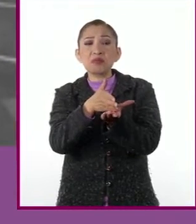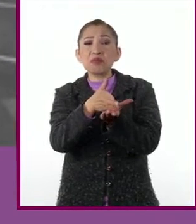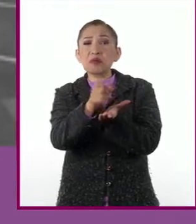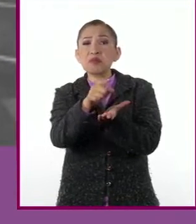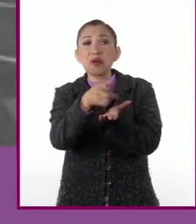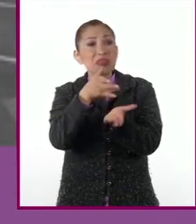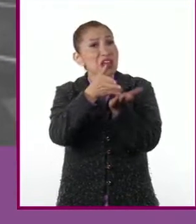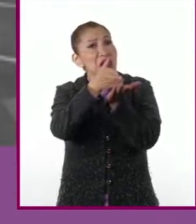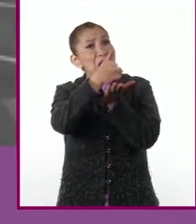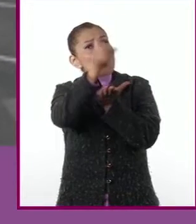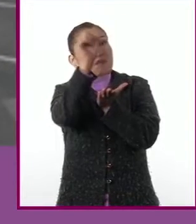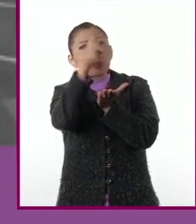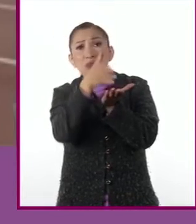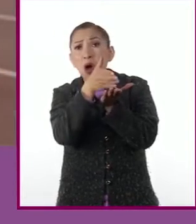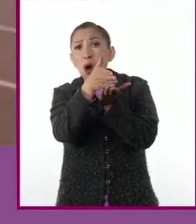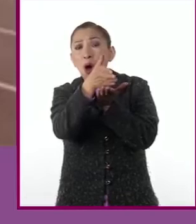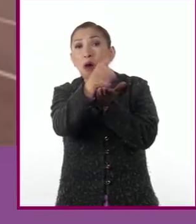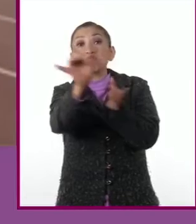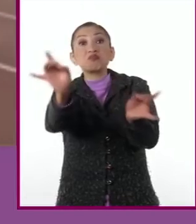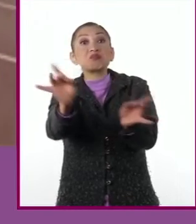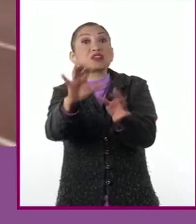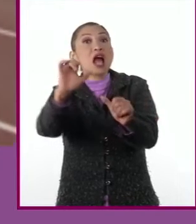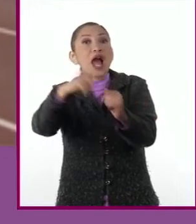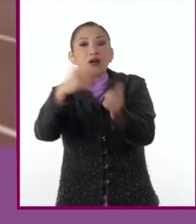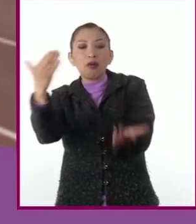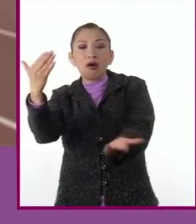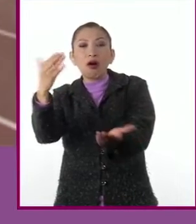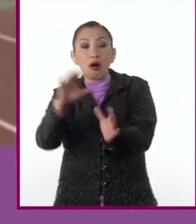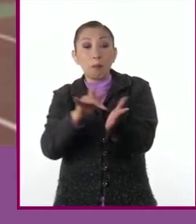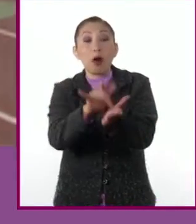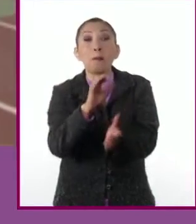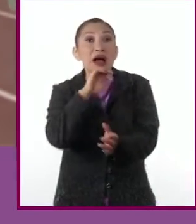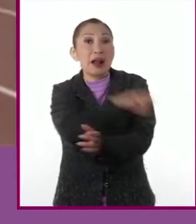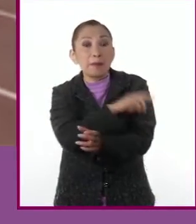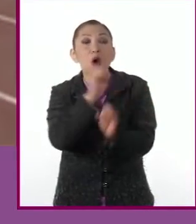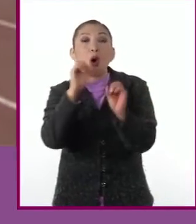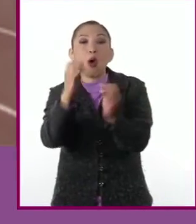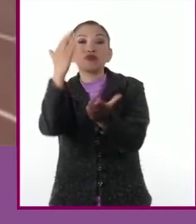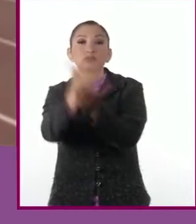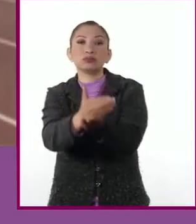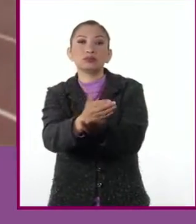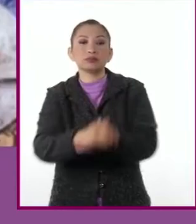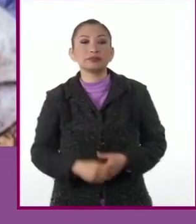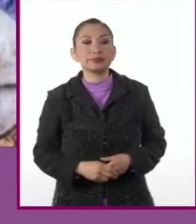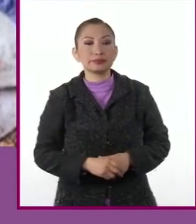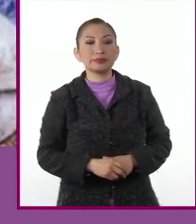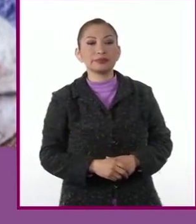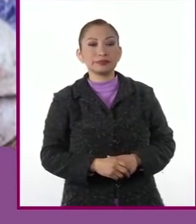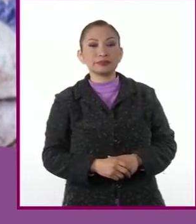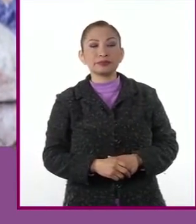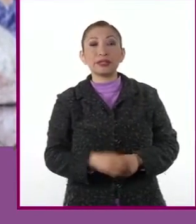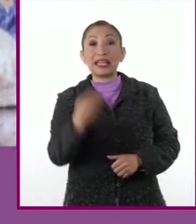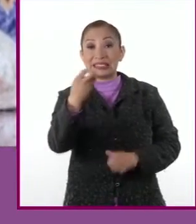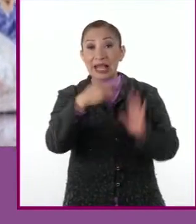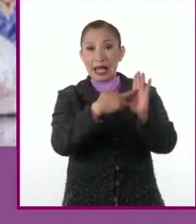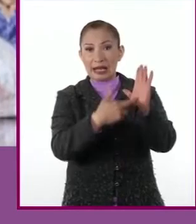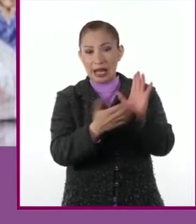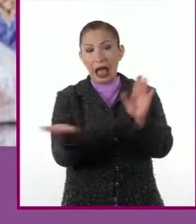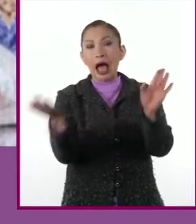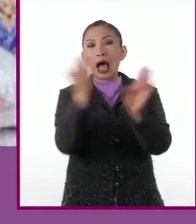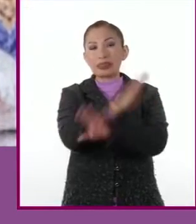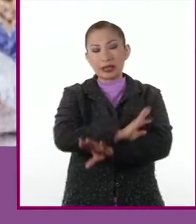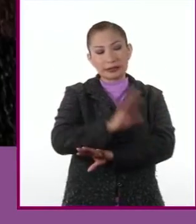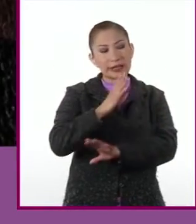y dirección rectilínea, a menos que algo lo acelere o desacelere. Este principio ya había